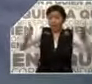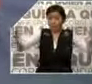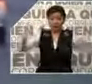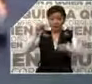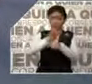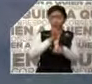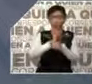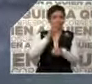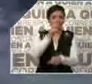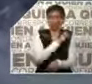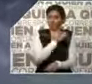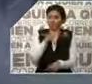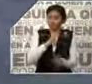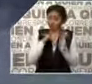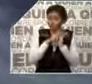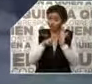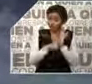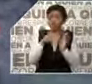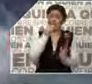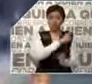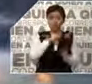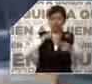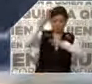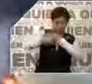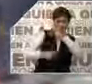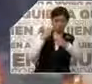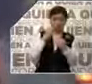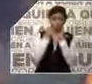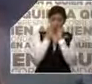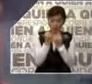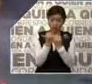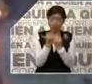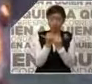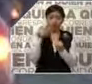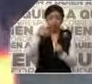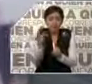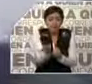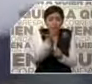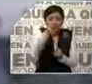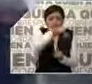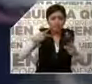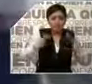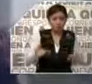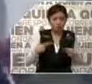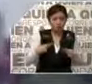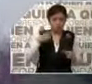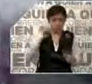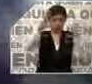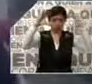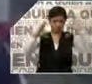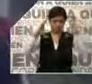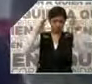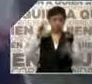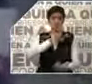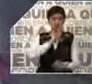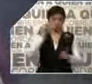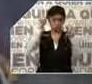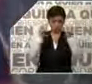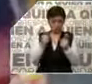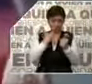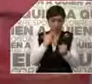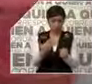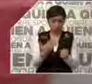por supuesto, ir debidamente amarrado. La pregunta es, querido militante, ¿cree usted que este colchón viaje bien asegurado?